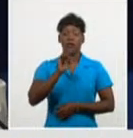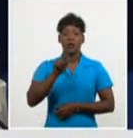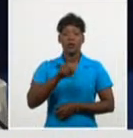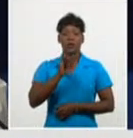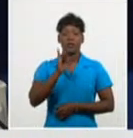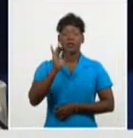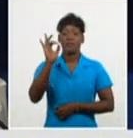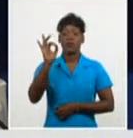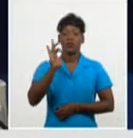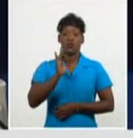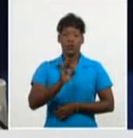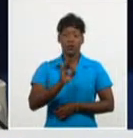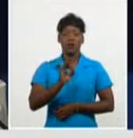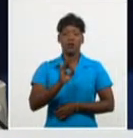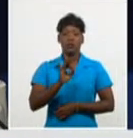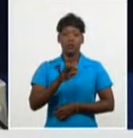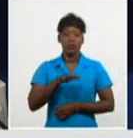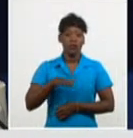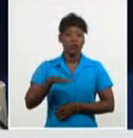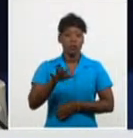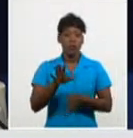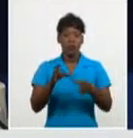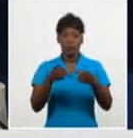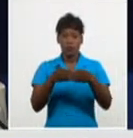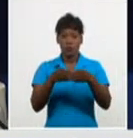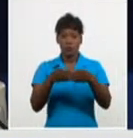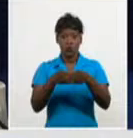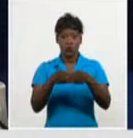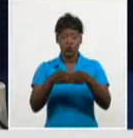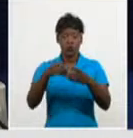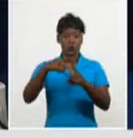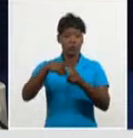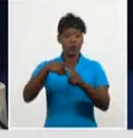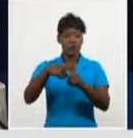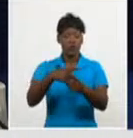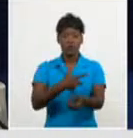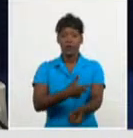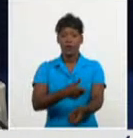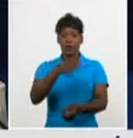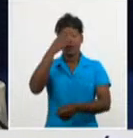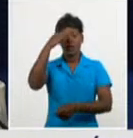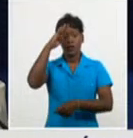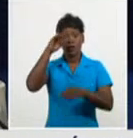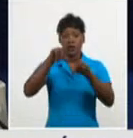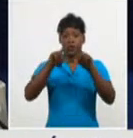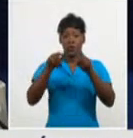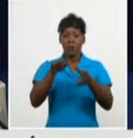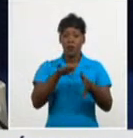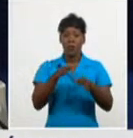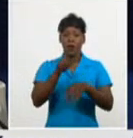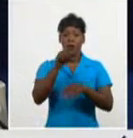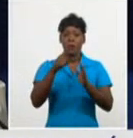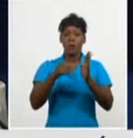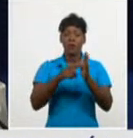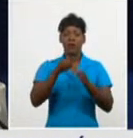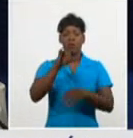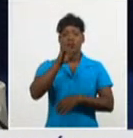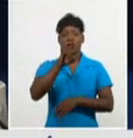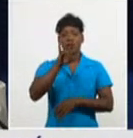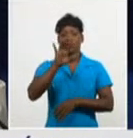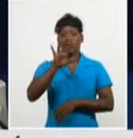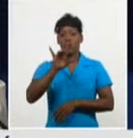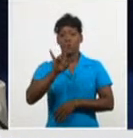87,7% de todos los casos confirmados en Cuba, estamos hablando de 1.959